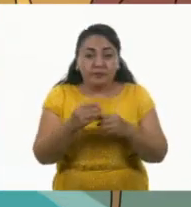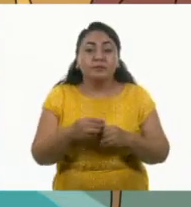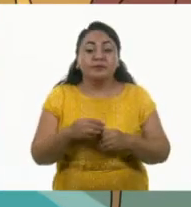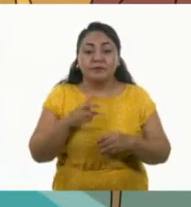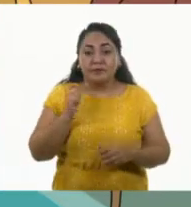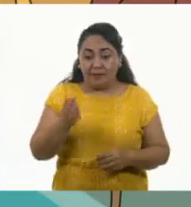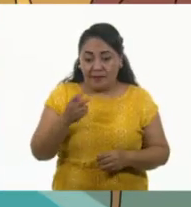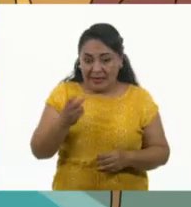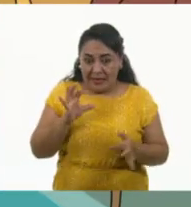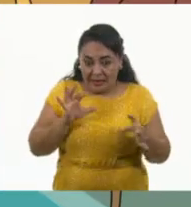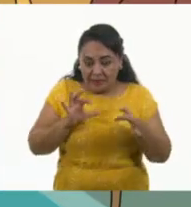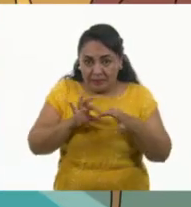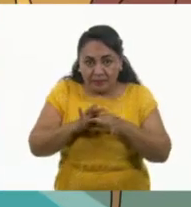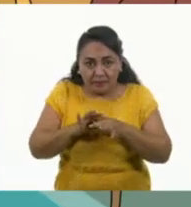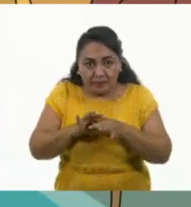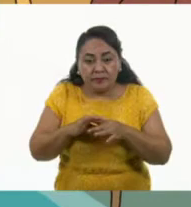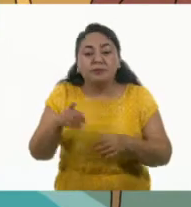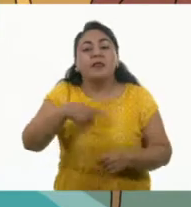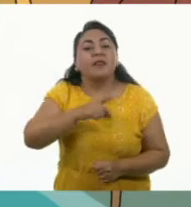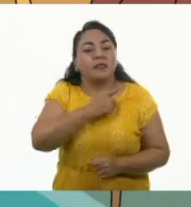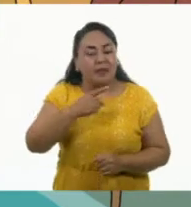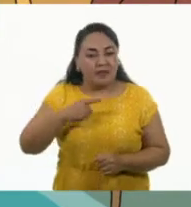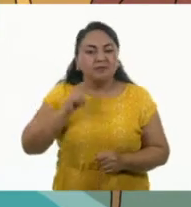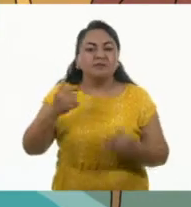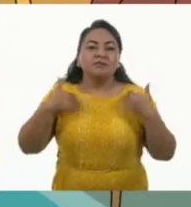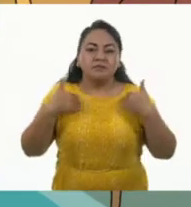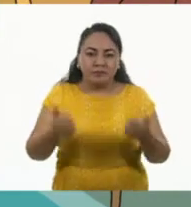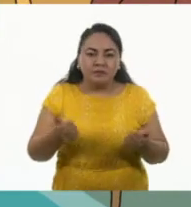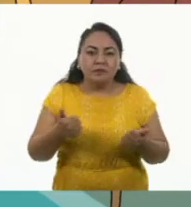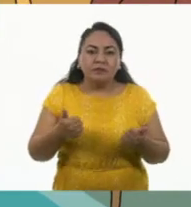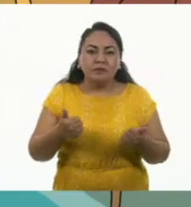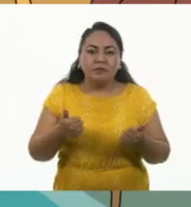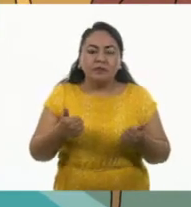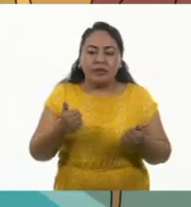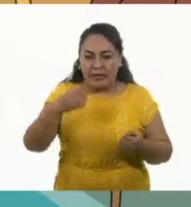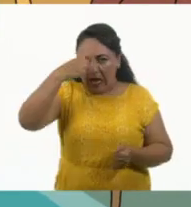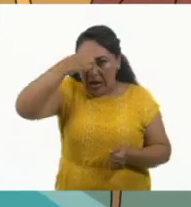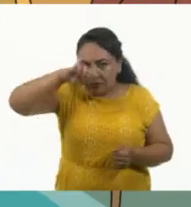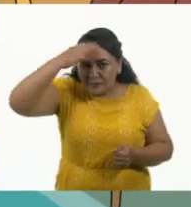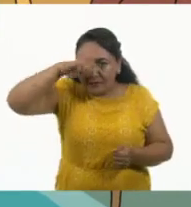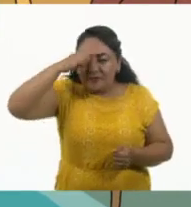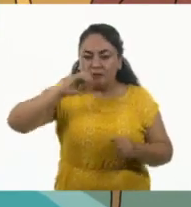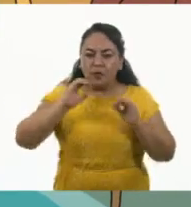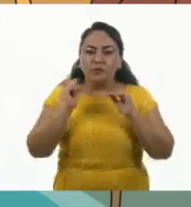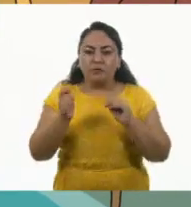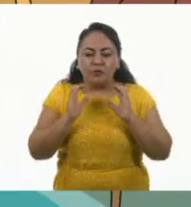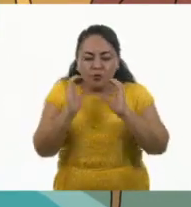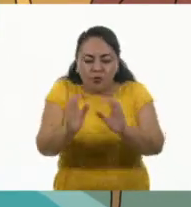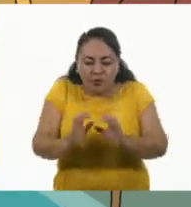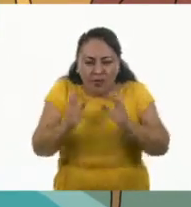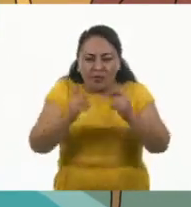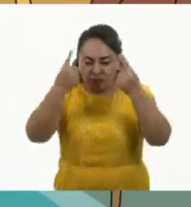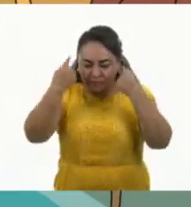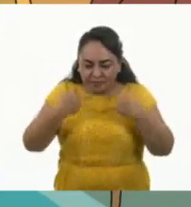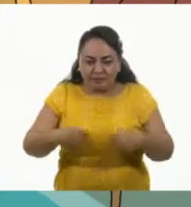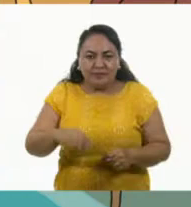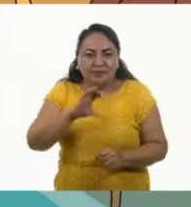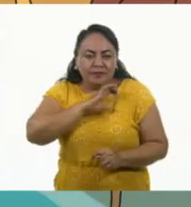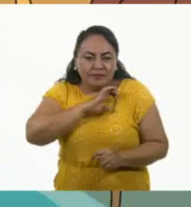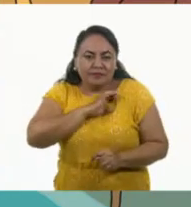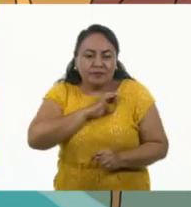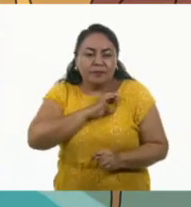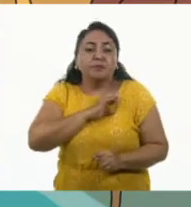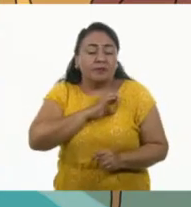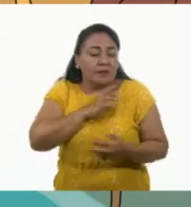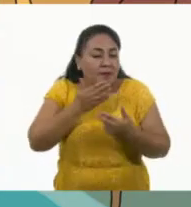término, debemos entenderlo como la experiencia de cuidado afectivo y físico suficientemente